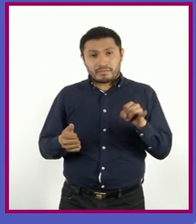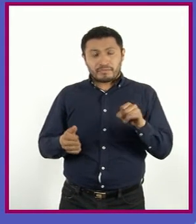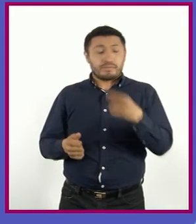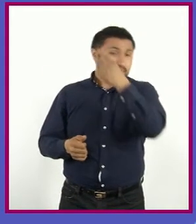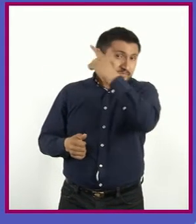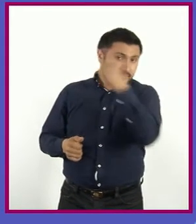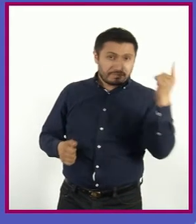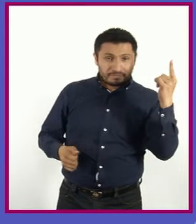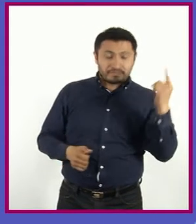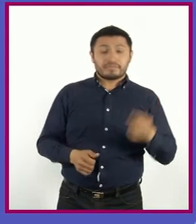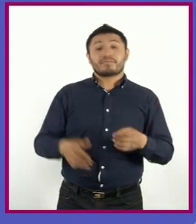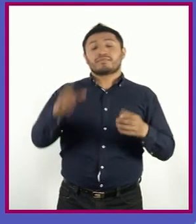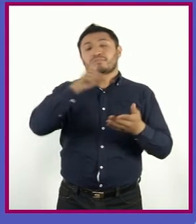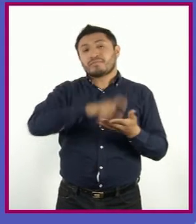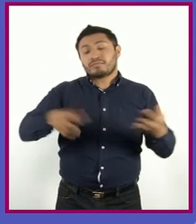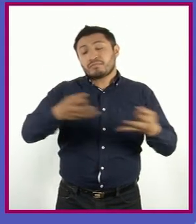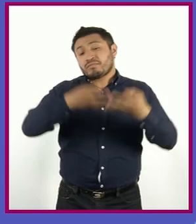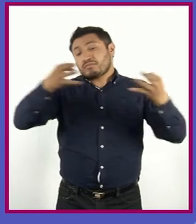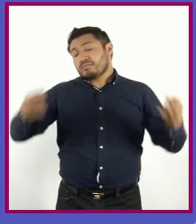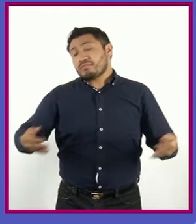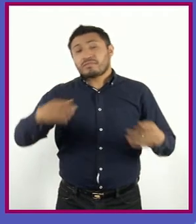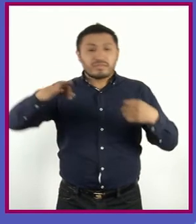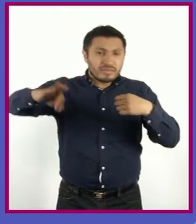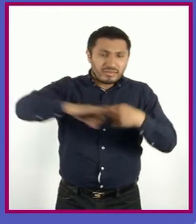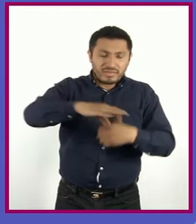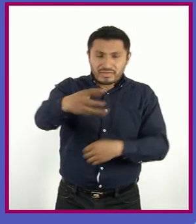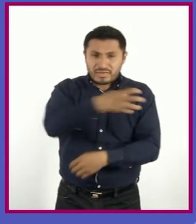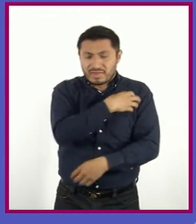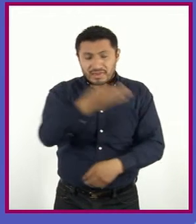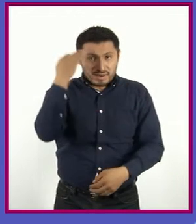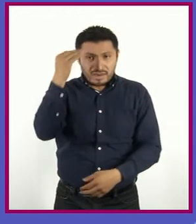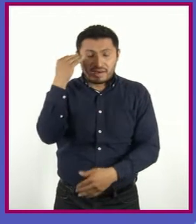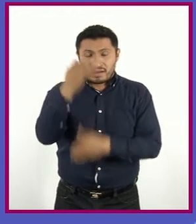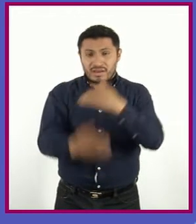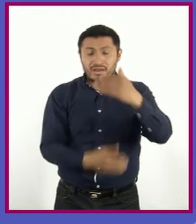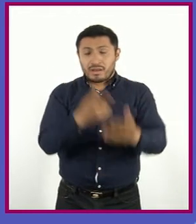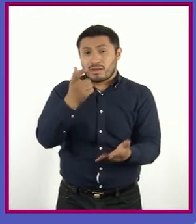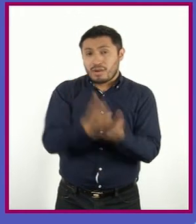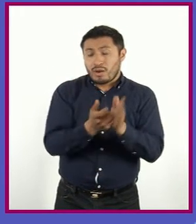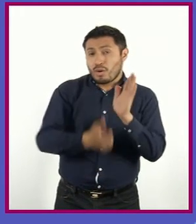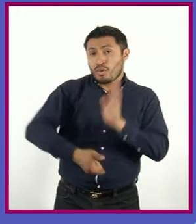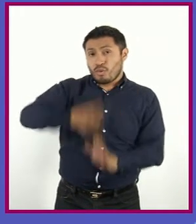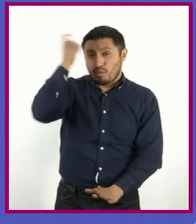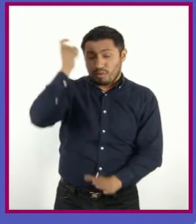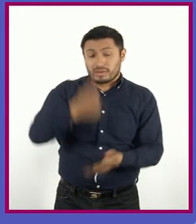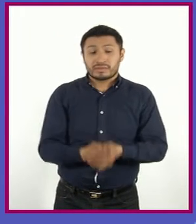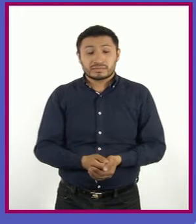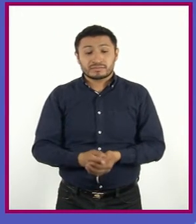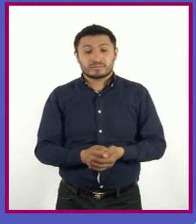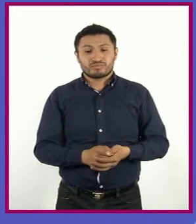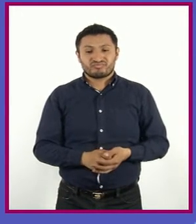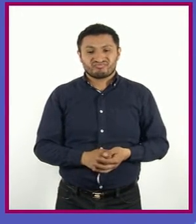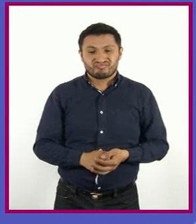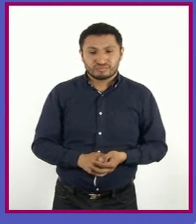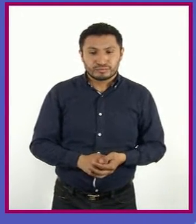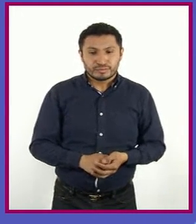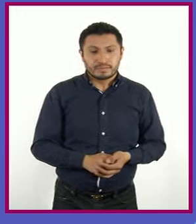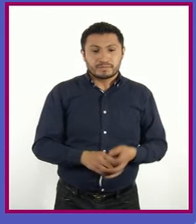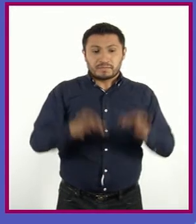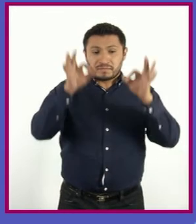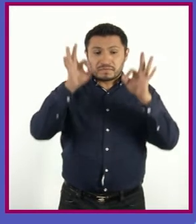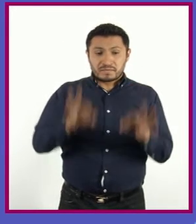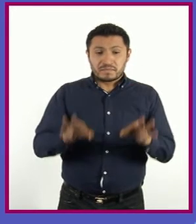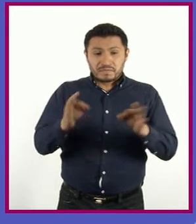Compraron tierras fértiles en las cercanías de la capital que con el tiempo aumentaron de valor. Se refinaron, levantaron mansiones